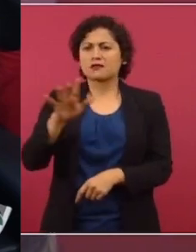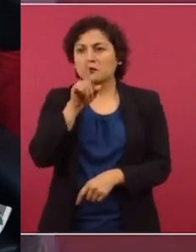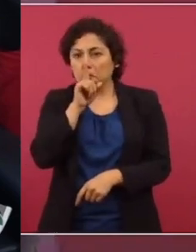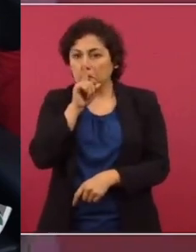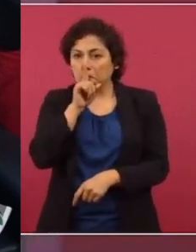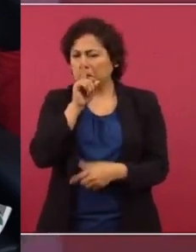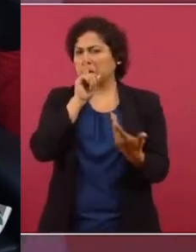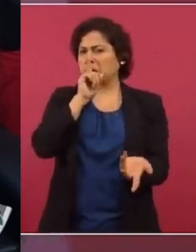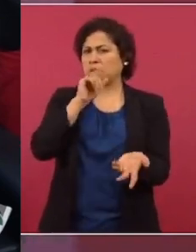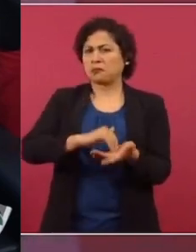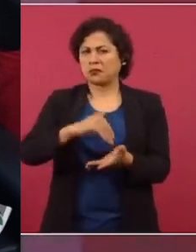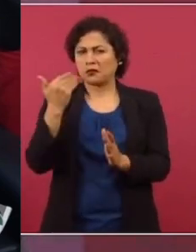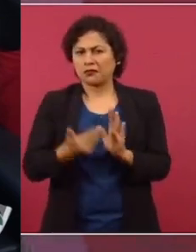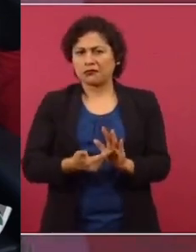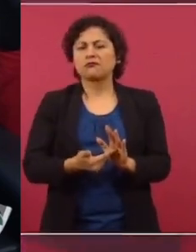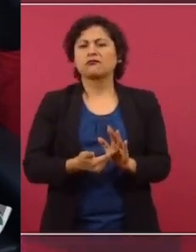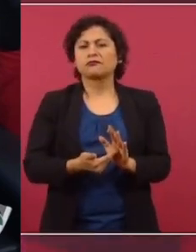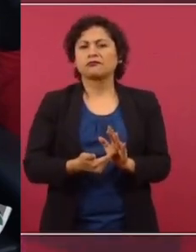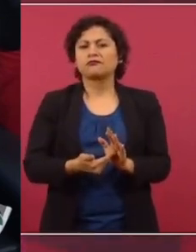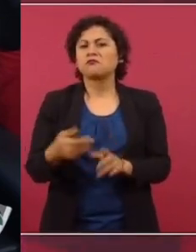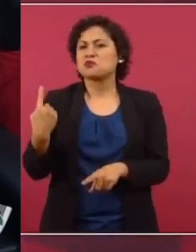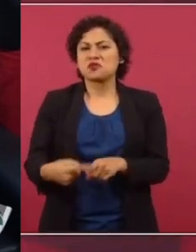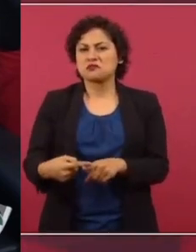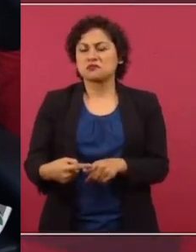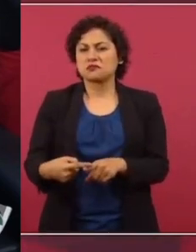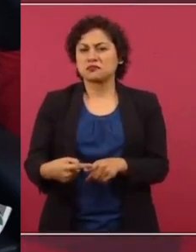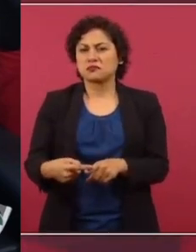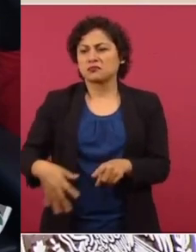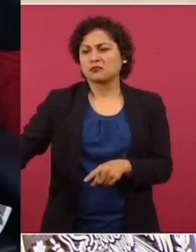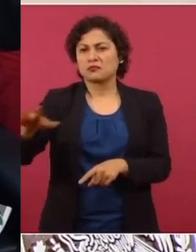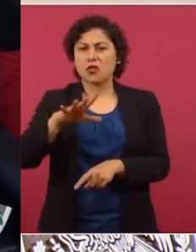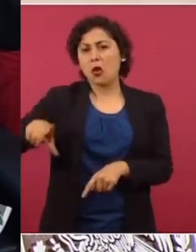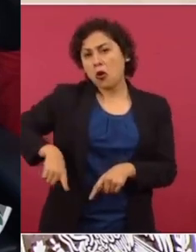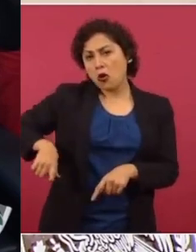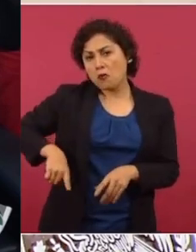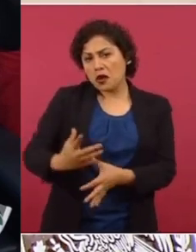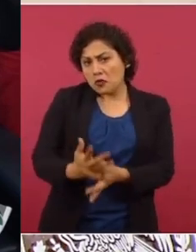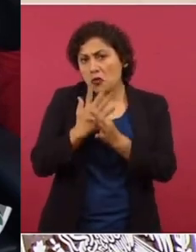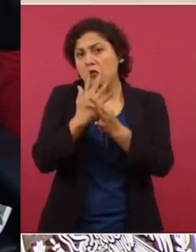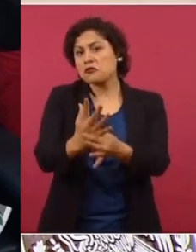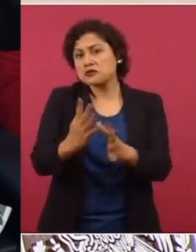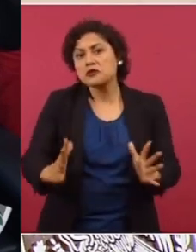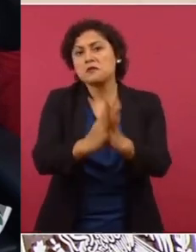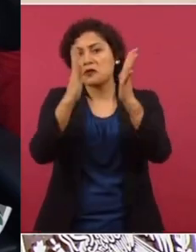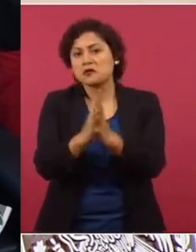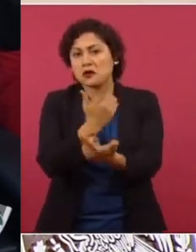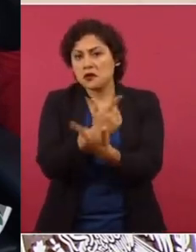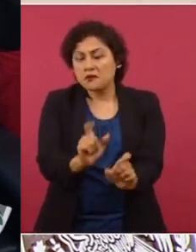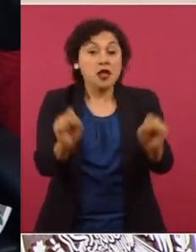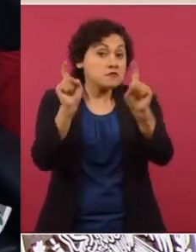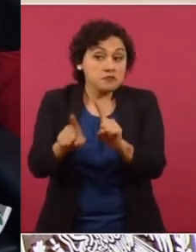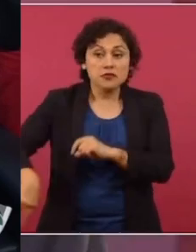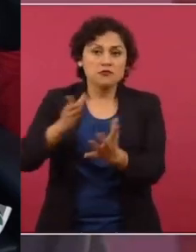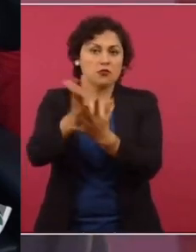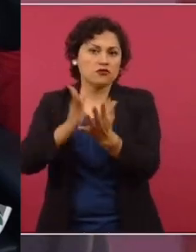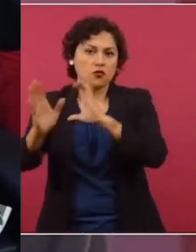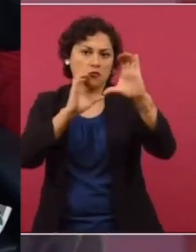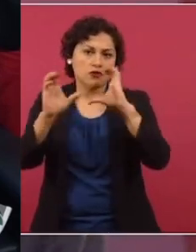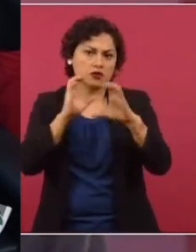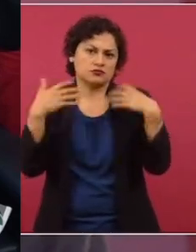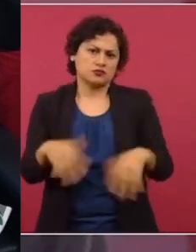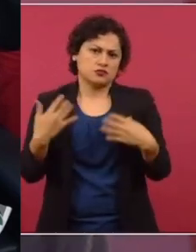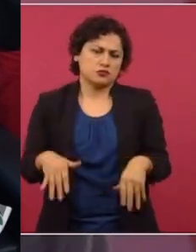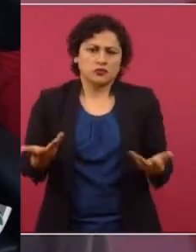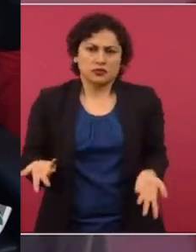de los gobiernos democráticos y libres y de los medios de comunicación, que